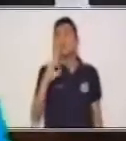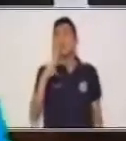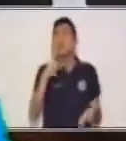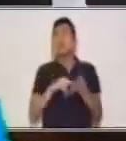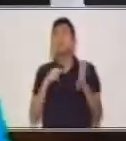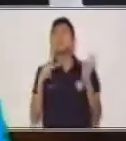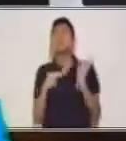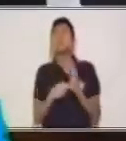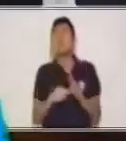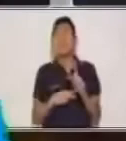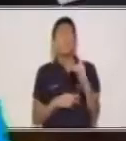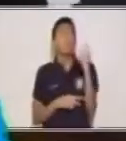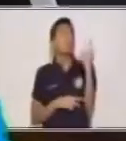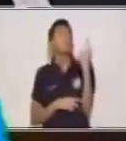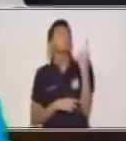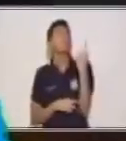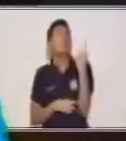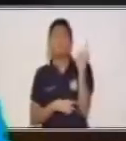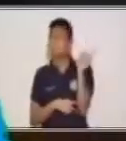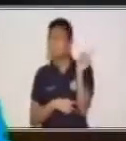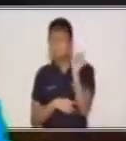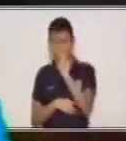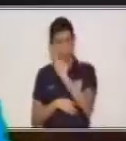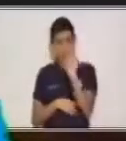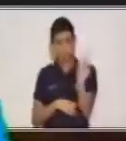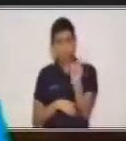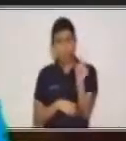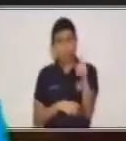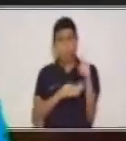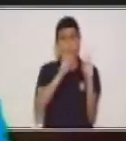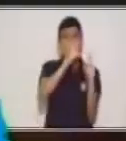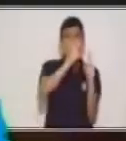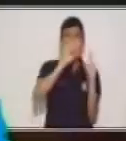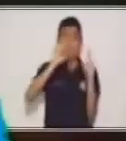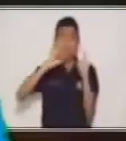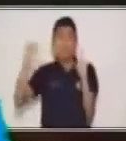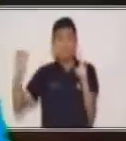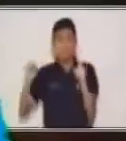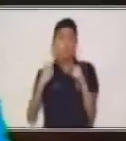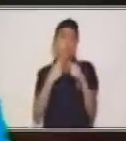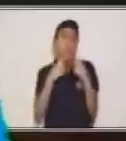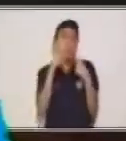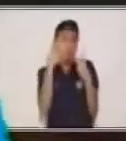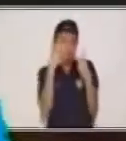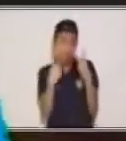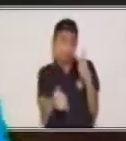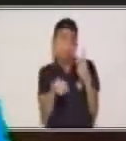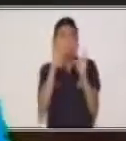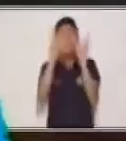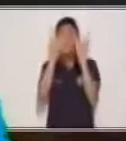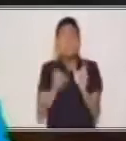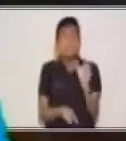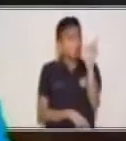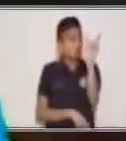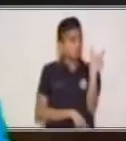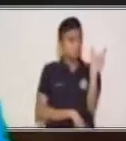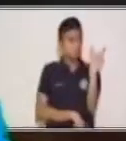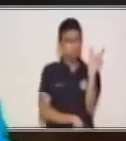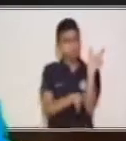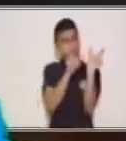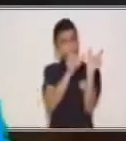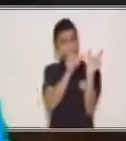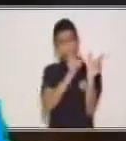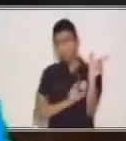solo sujeto, ¿sí? Sino que se refiere a que pueden haber varios. Y entonces, en este ejemplo, vamos